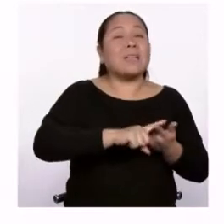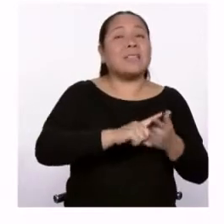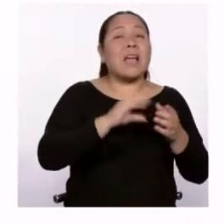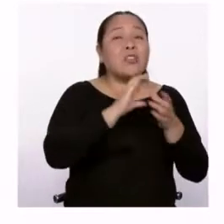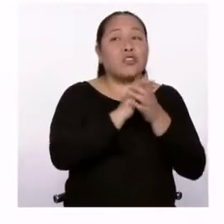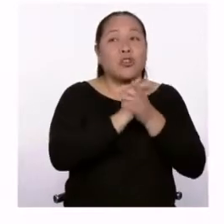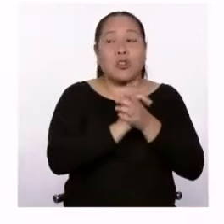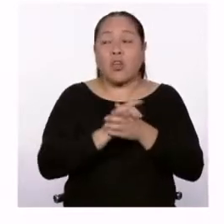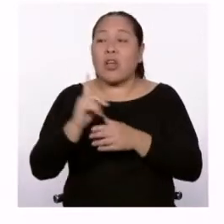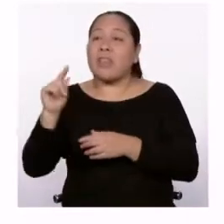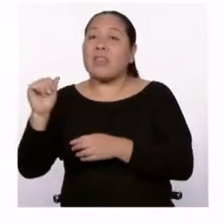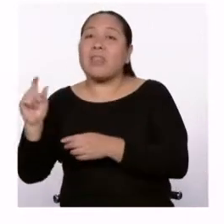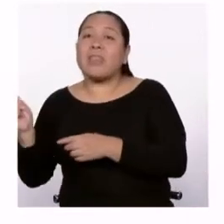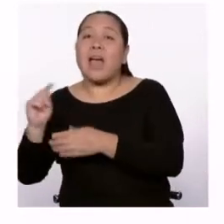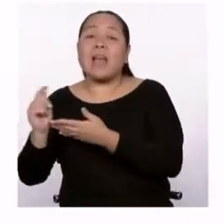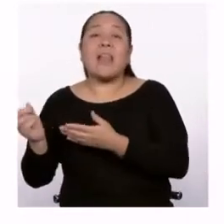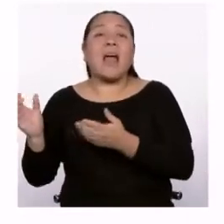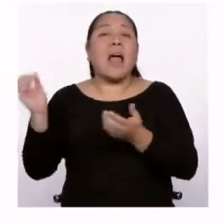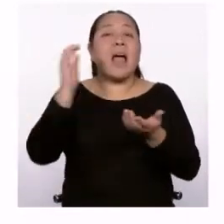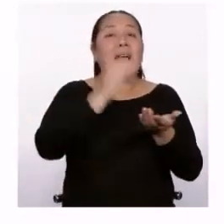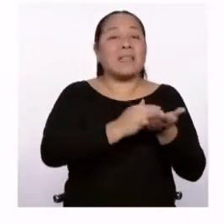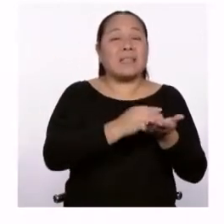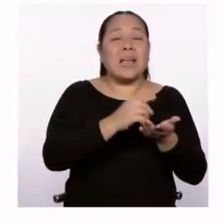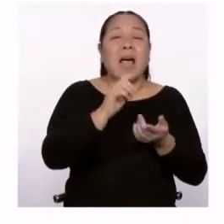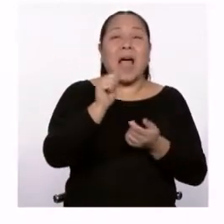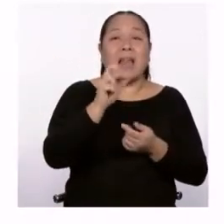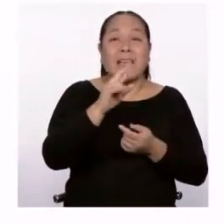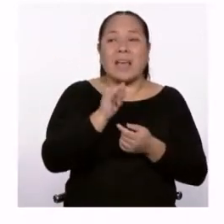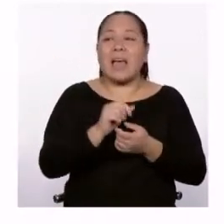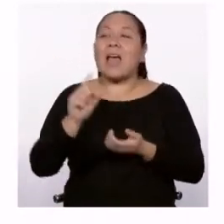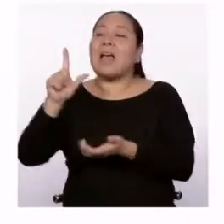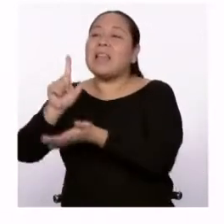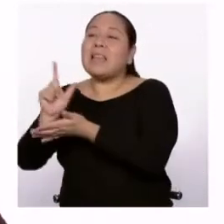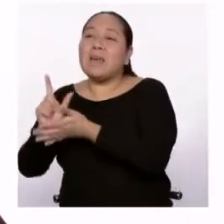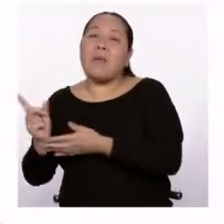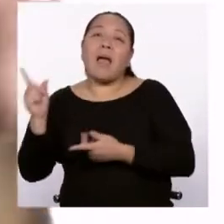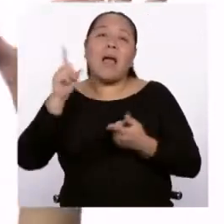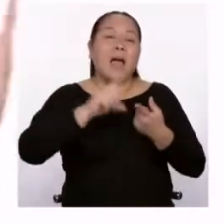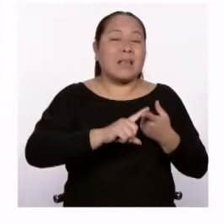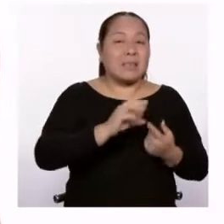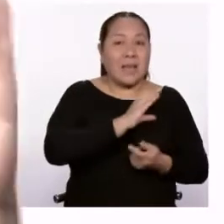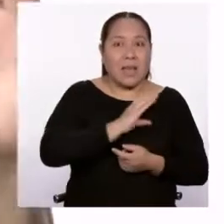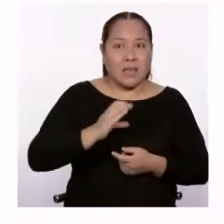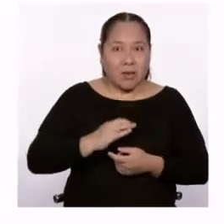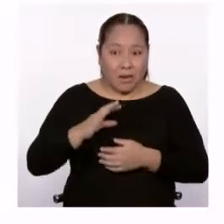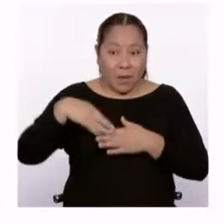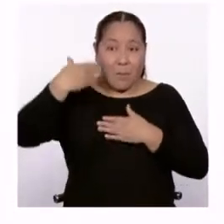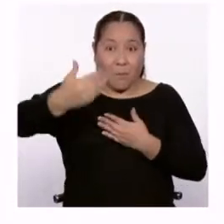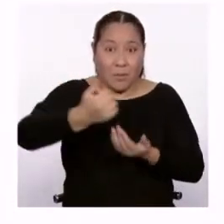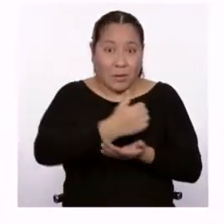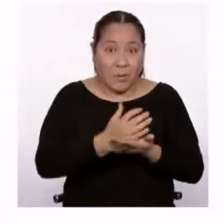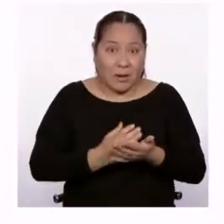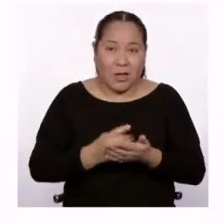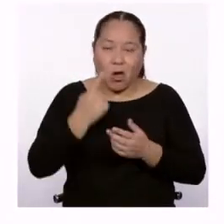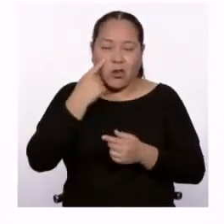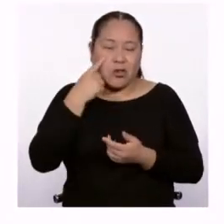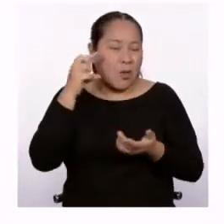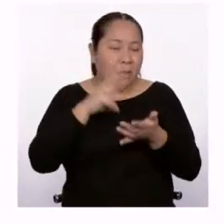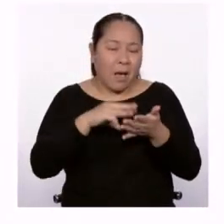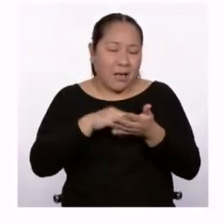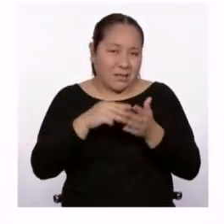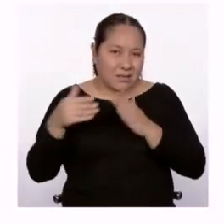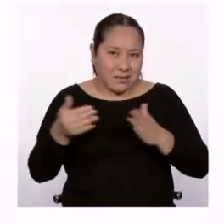Tacna Arica y Lima Callao. En la siguiente parte conoceremos muchas más rutas. ¿Va a haber segunda